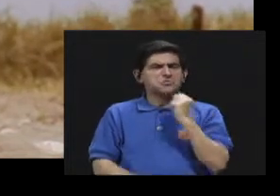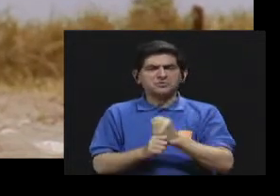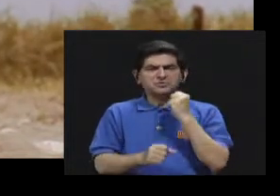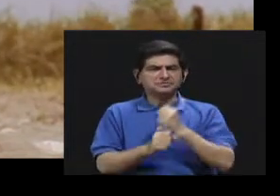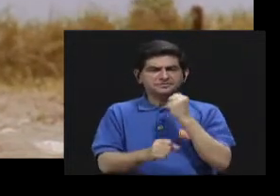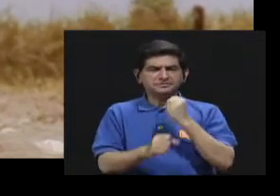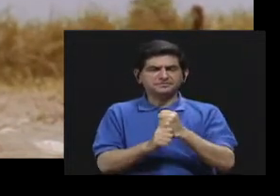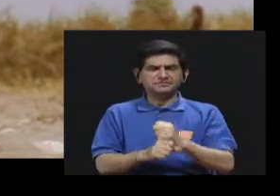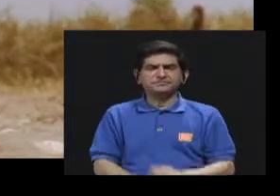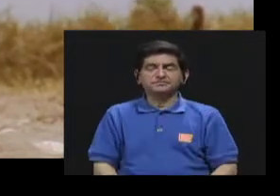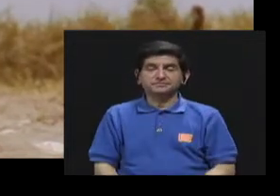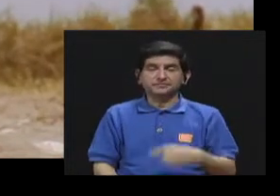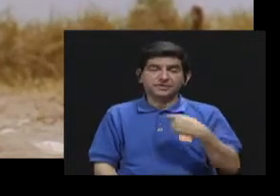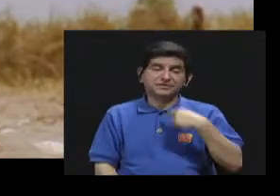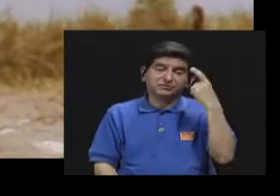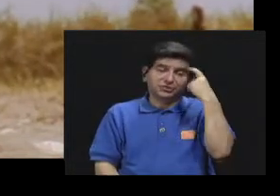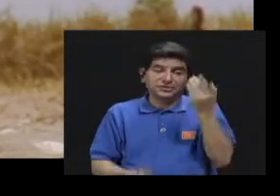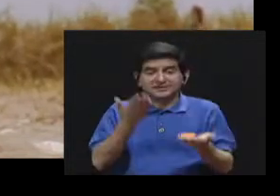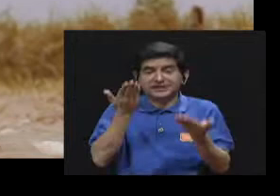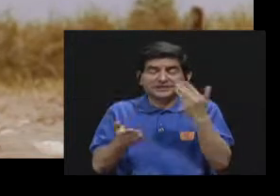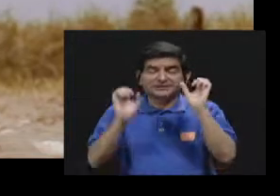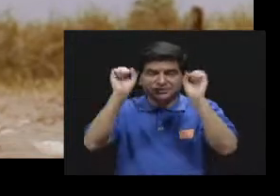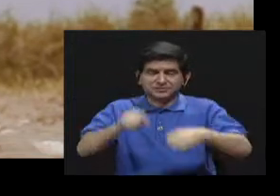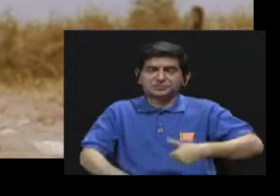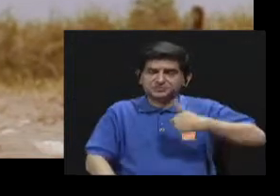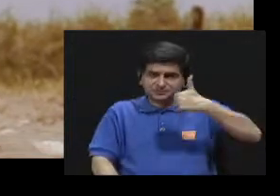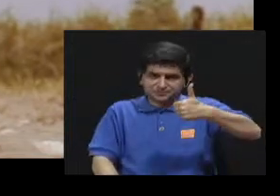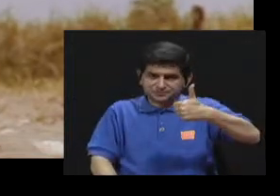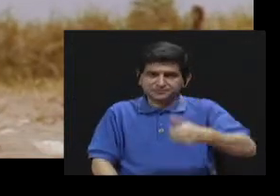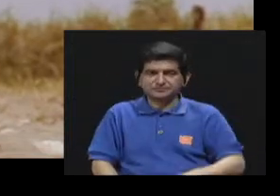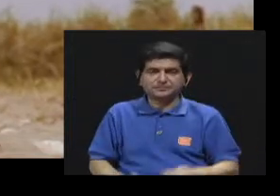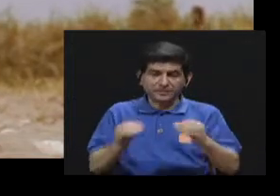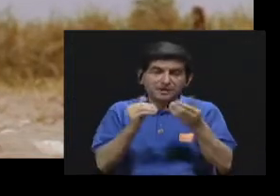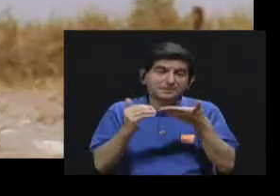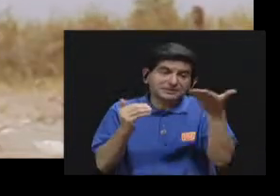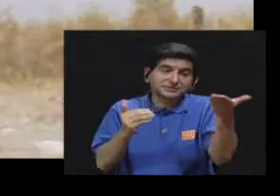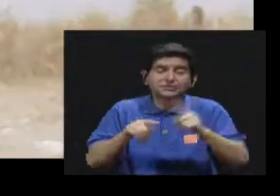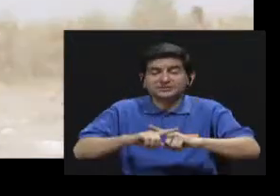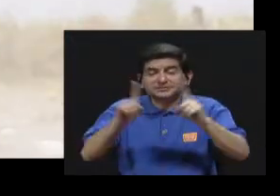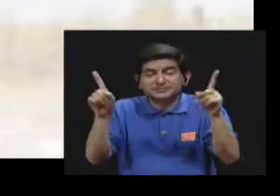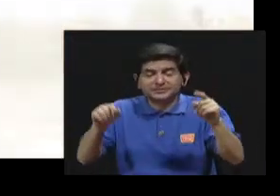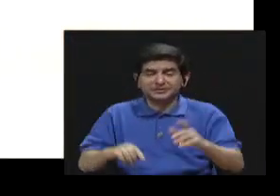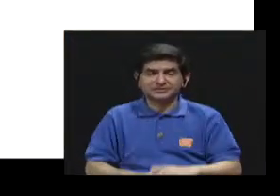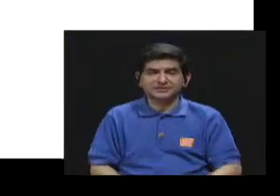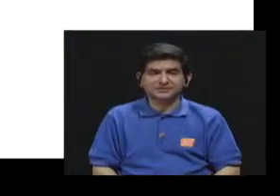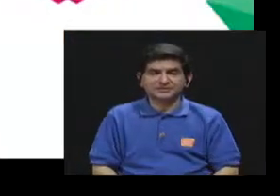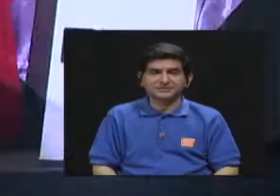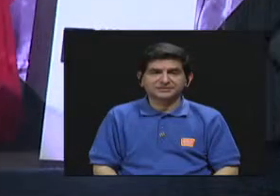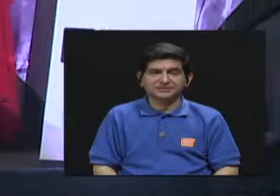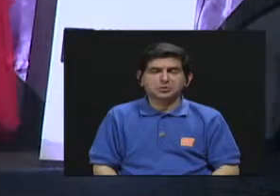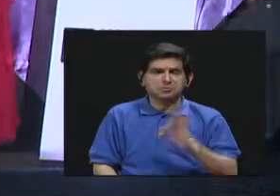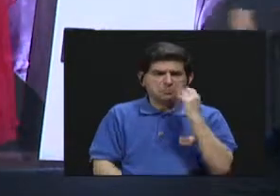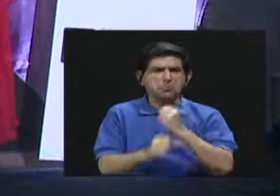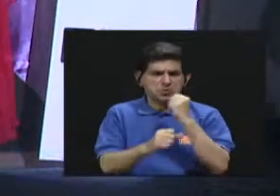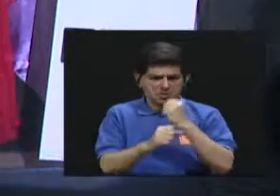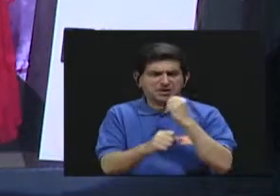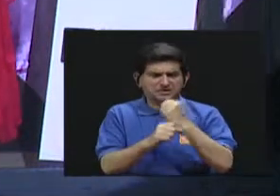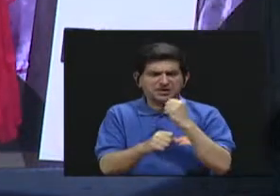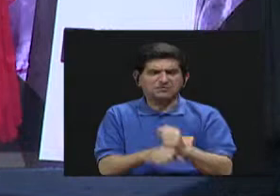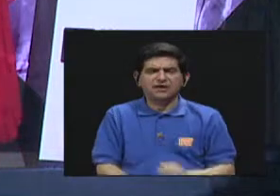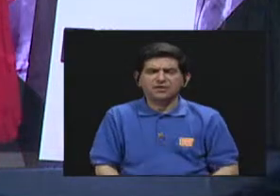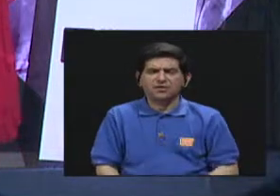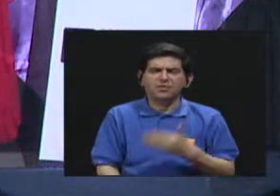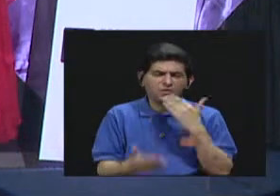Yo hubiera pensado que podía ganar más cosas, ¿verdad? Pero... Sí, muy buen trabajo, claro, Xavi. Un